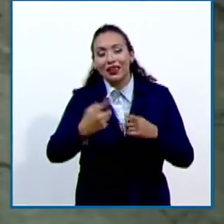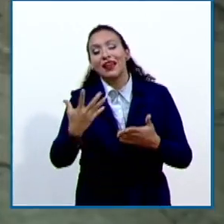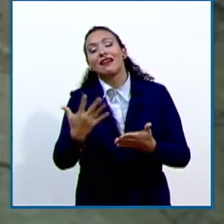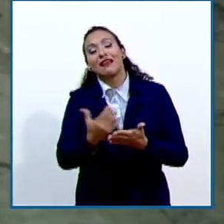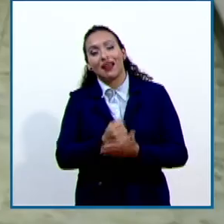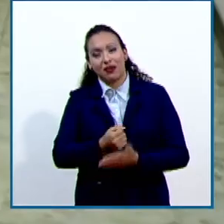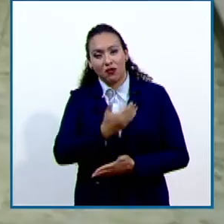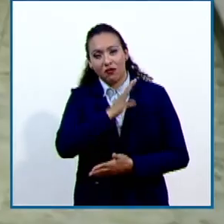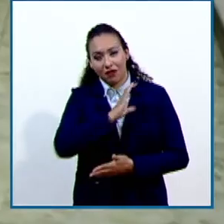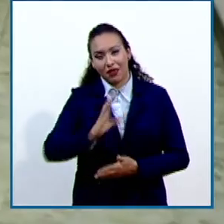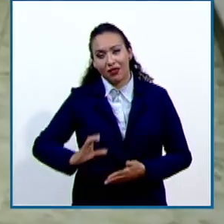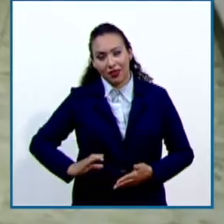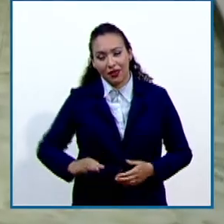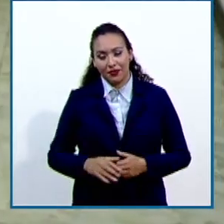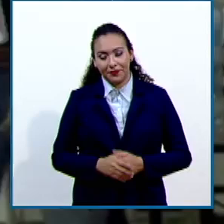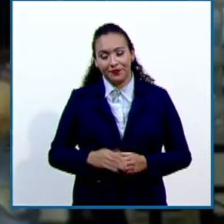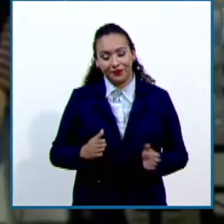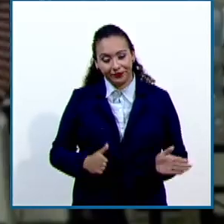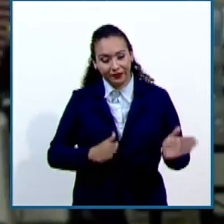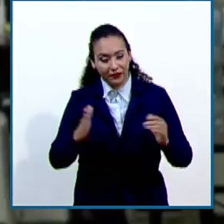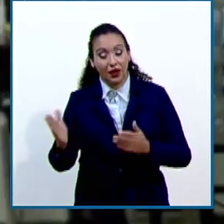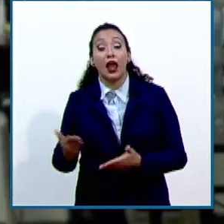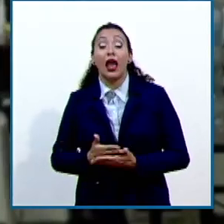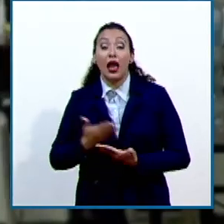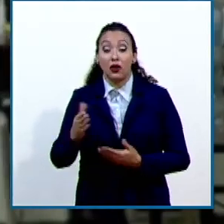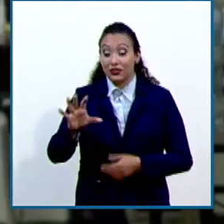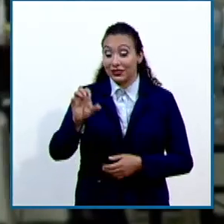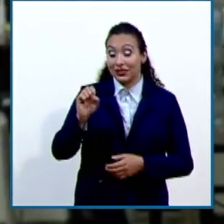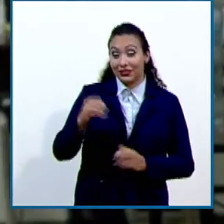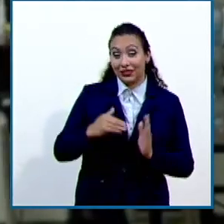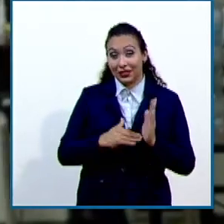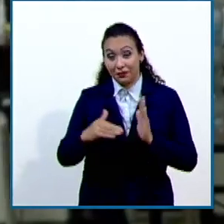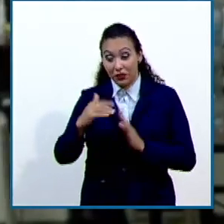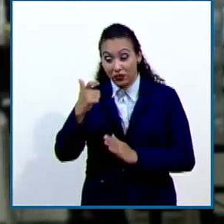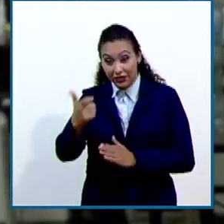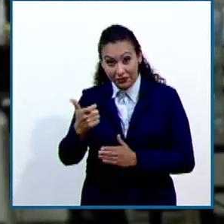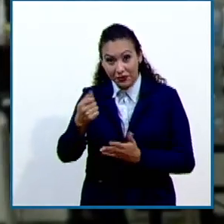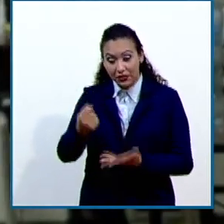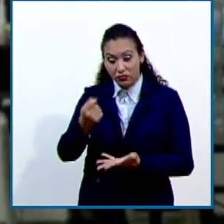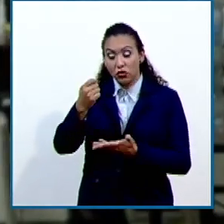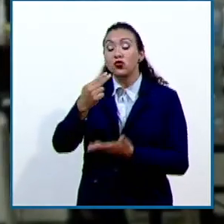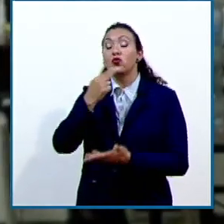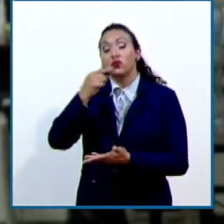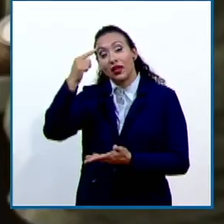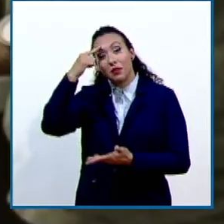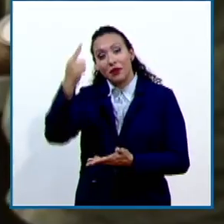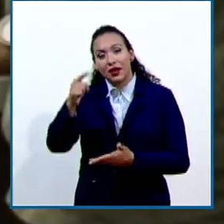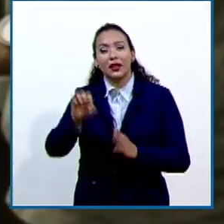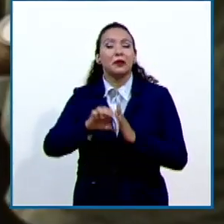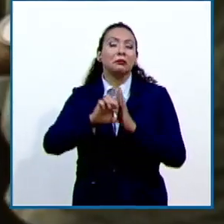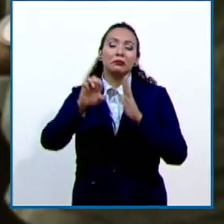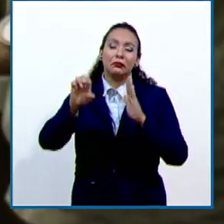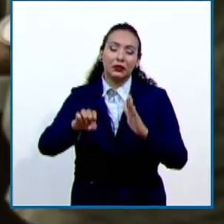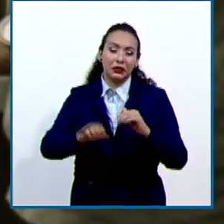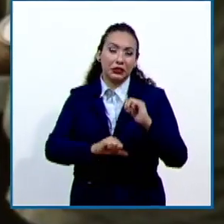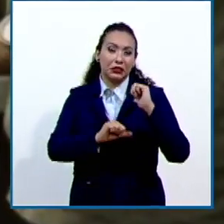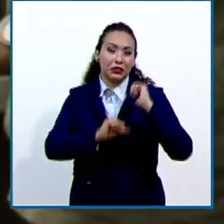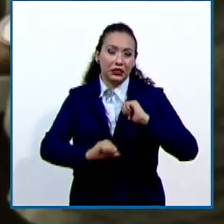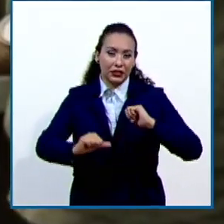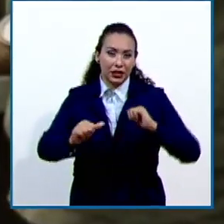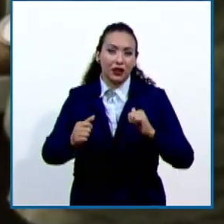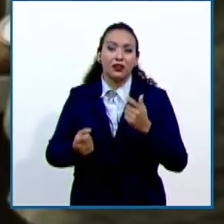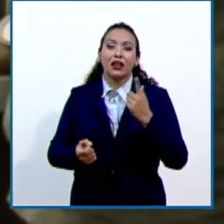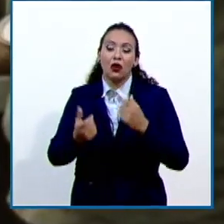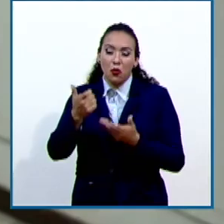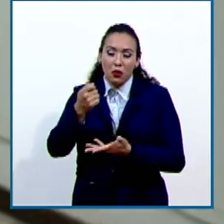la presidencia. Por otra parte, señaló que otros 60 millones de pesos se dedicarían a tareas sustanciales que no cuentan